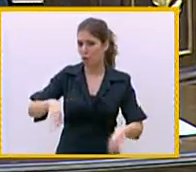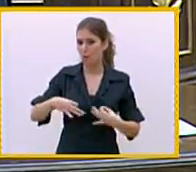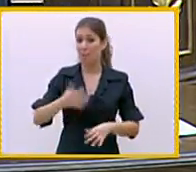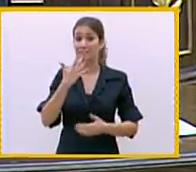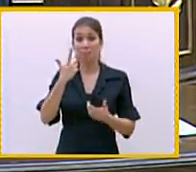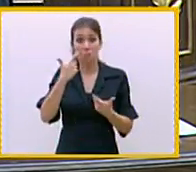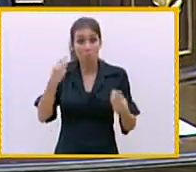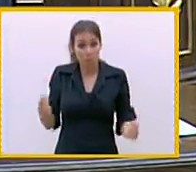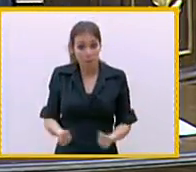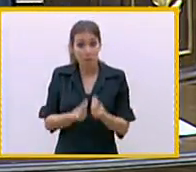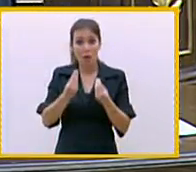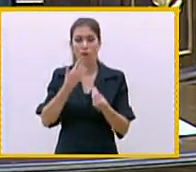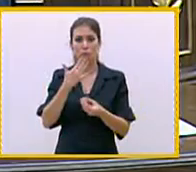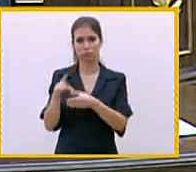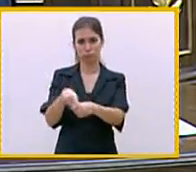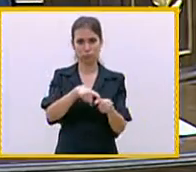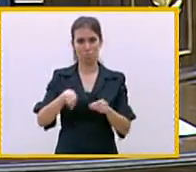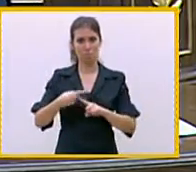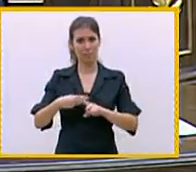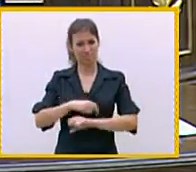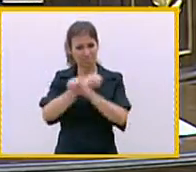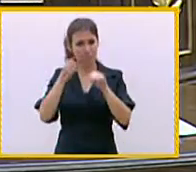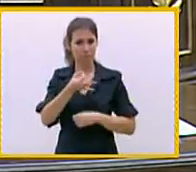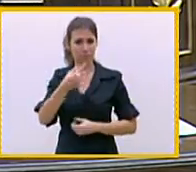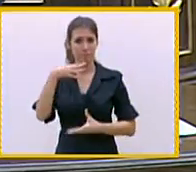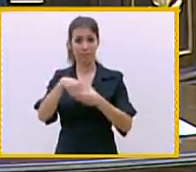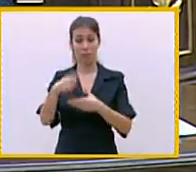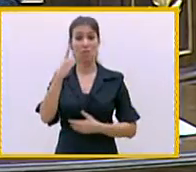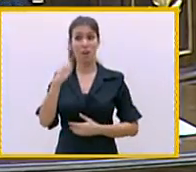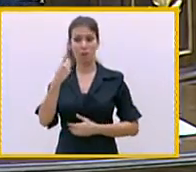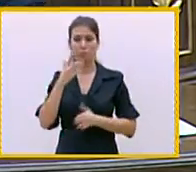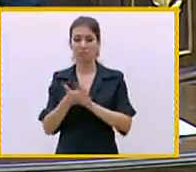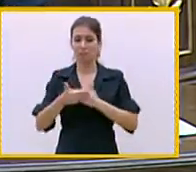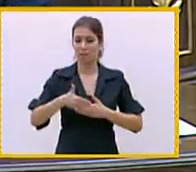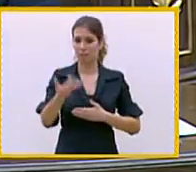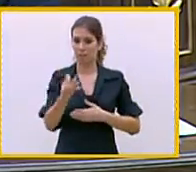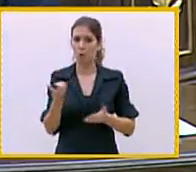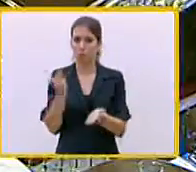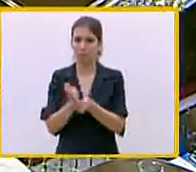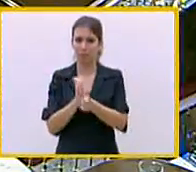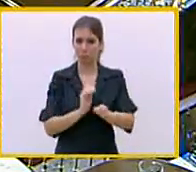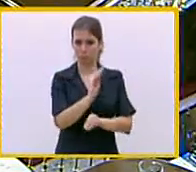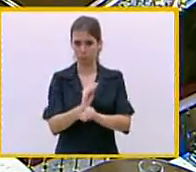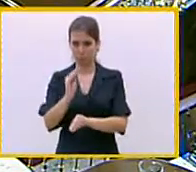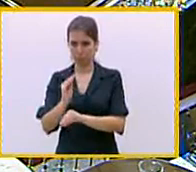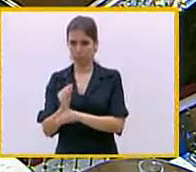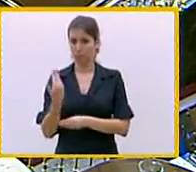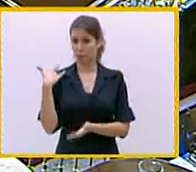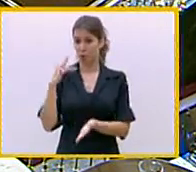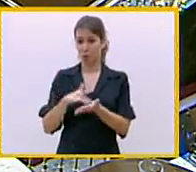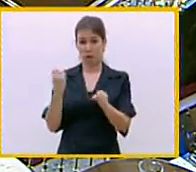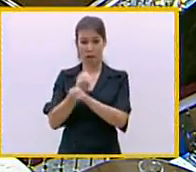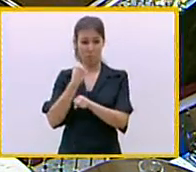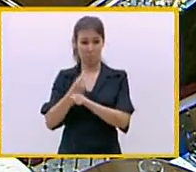eficiencia y solidez del conjunto de las entidades financieras. La fuerte destrucción de empleo durante la